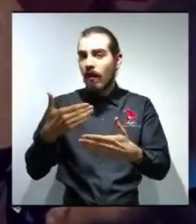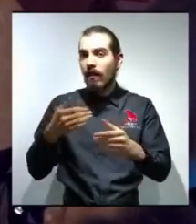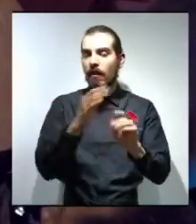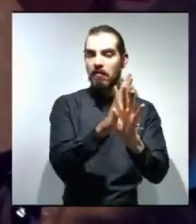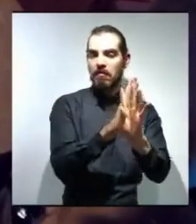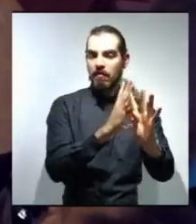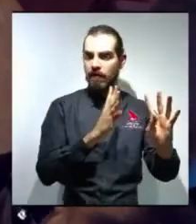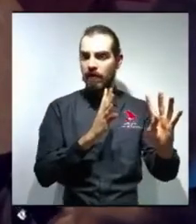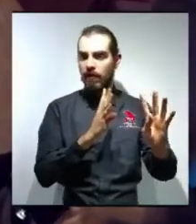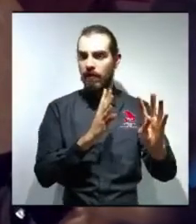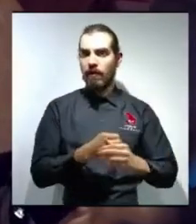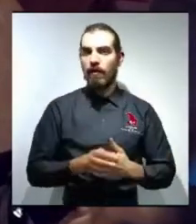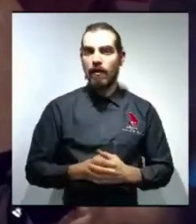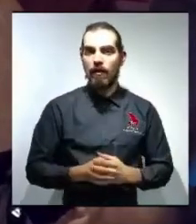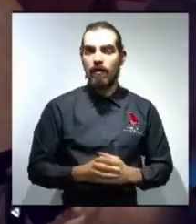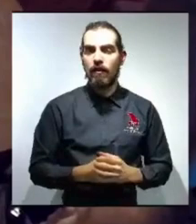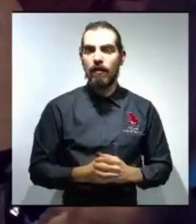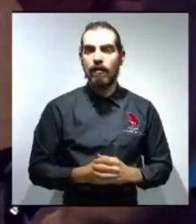en este parque?